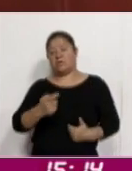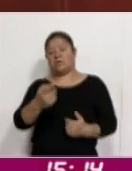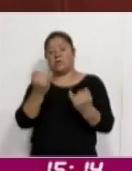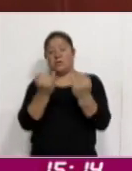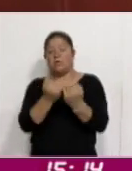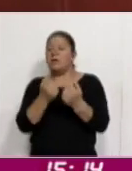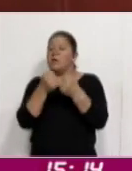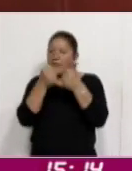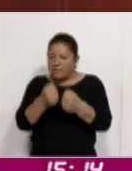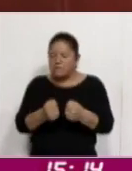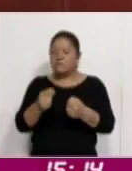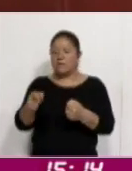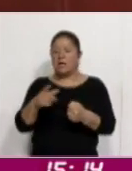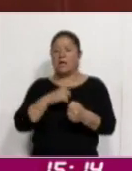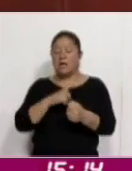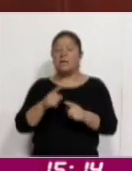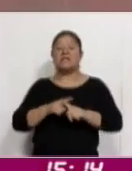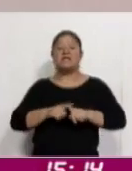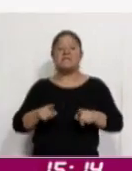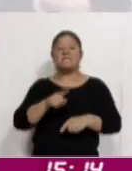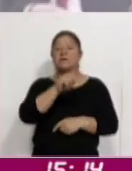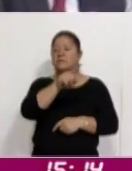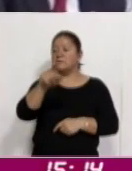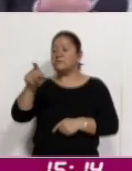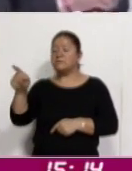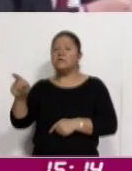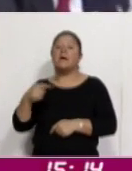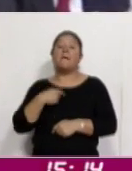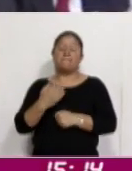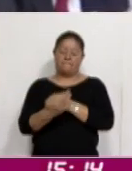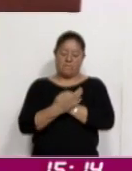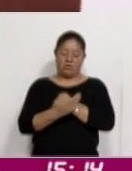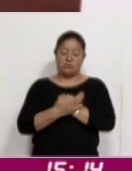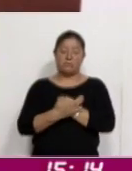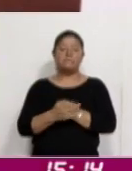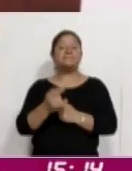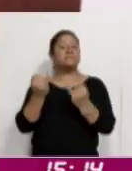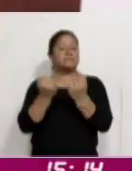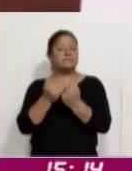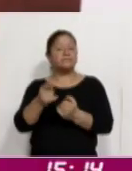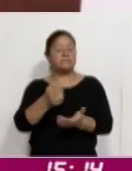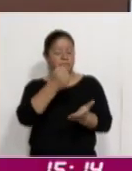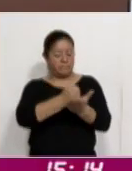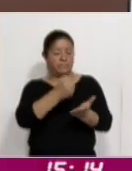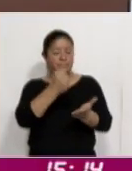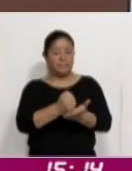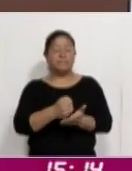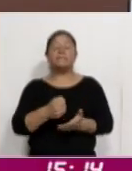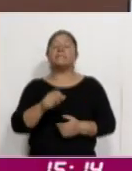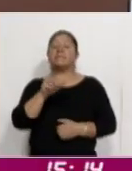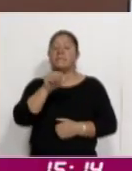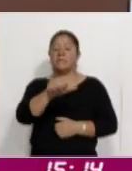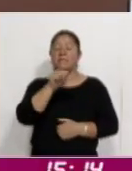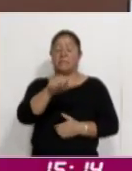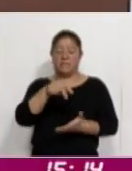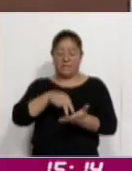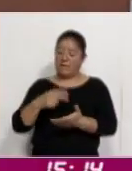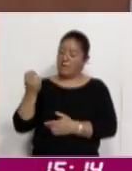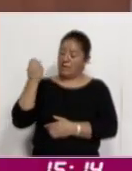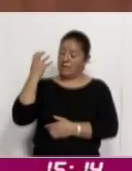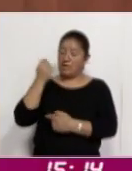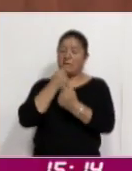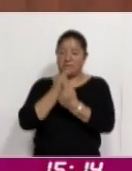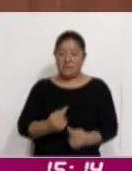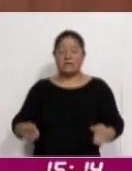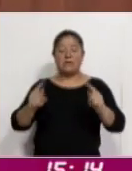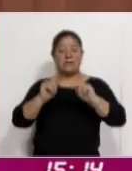garantizando a través de diversos medios la protección. De igual forma, se aprobó la convocatoria para el 16º Parlamento Infantil Tlaxcala